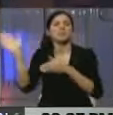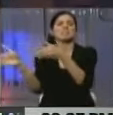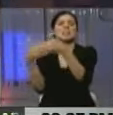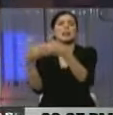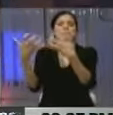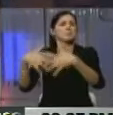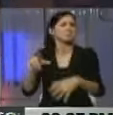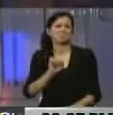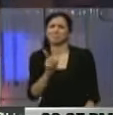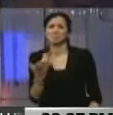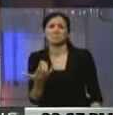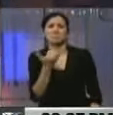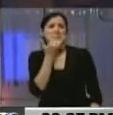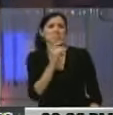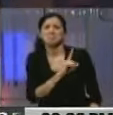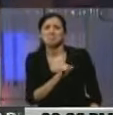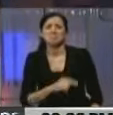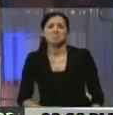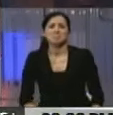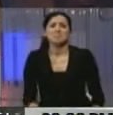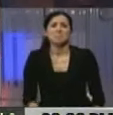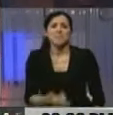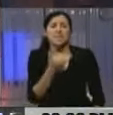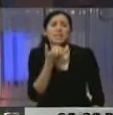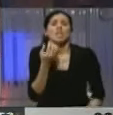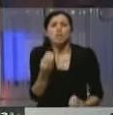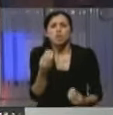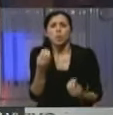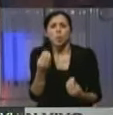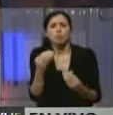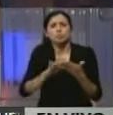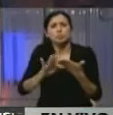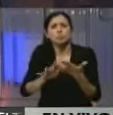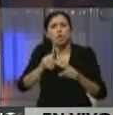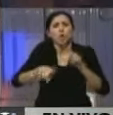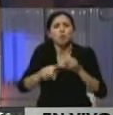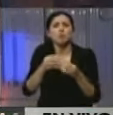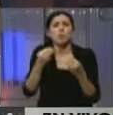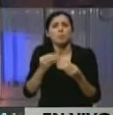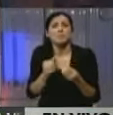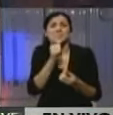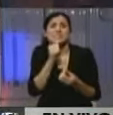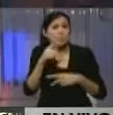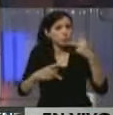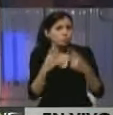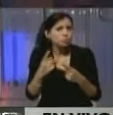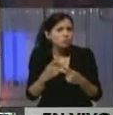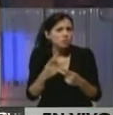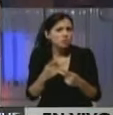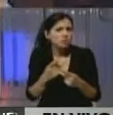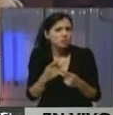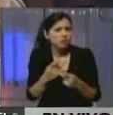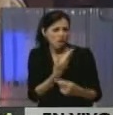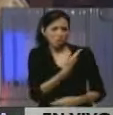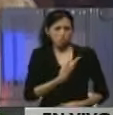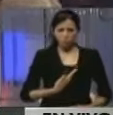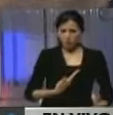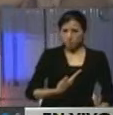está la capacidad de trabajo, de solución de cosas y de funcionamiento? ¿Quién produce? ¿El